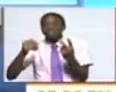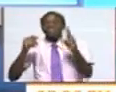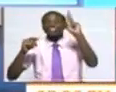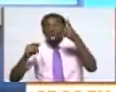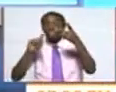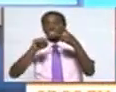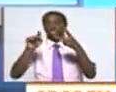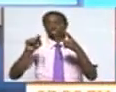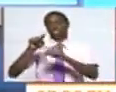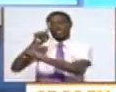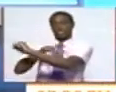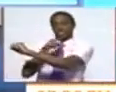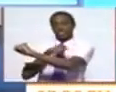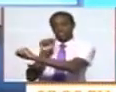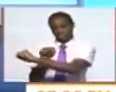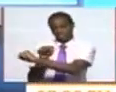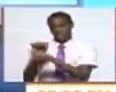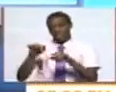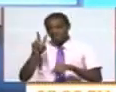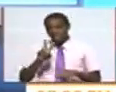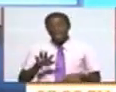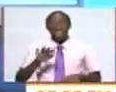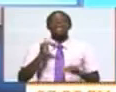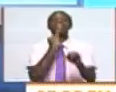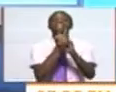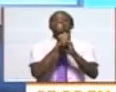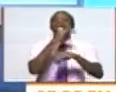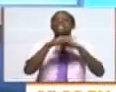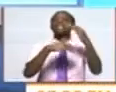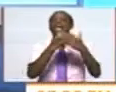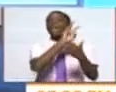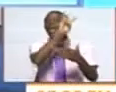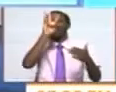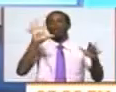y el tercer medio de comunicación en Internet todo sumado.